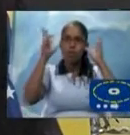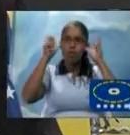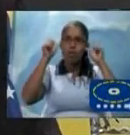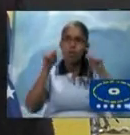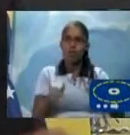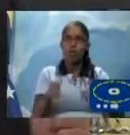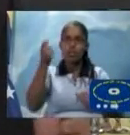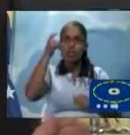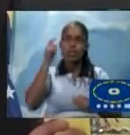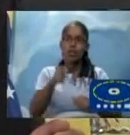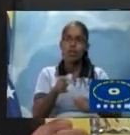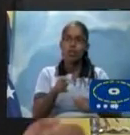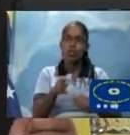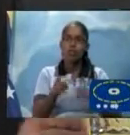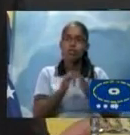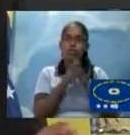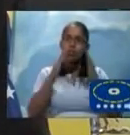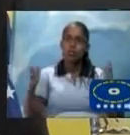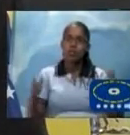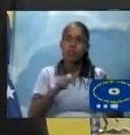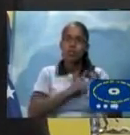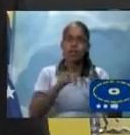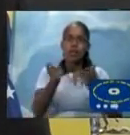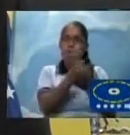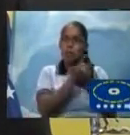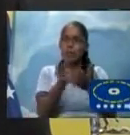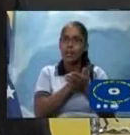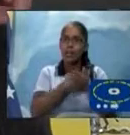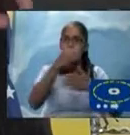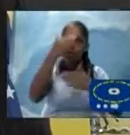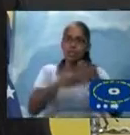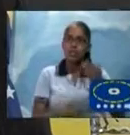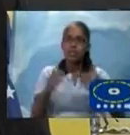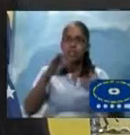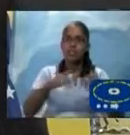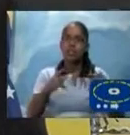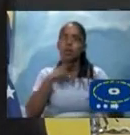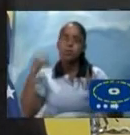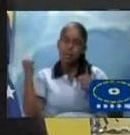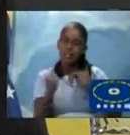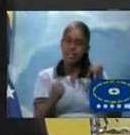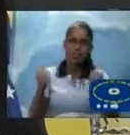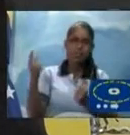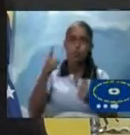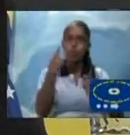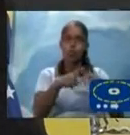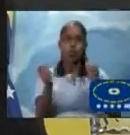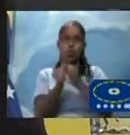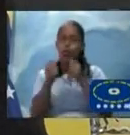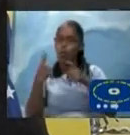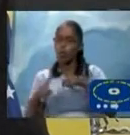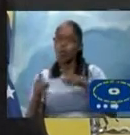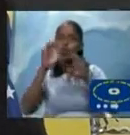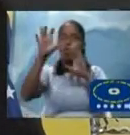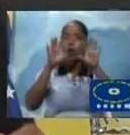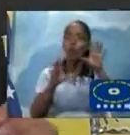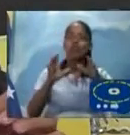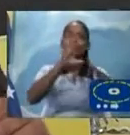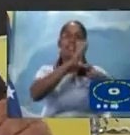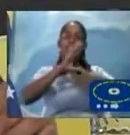hoy, usted abre las páginas de los periódicos y se están matando unos con otros en otros continentes.